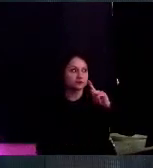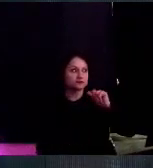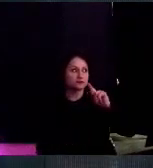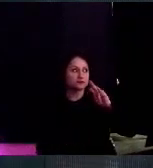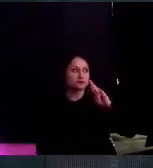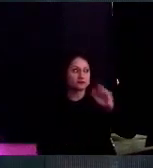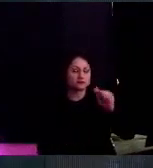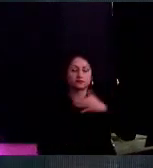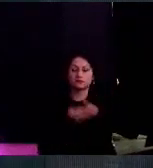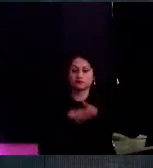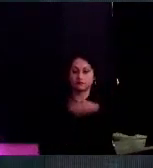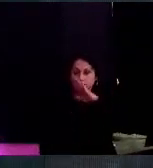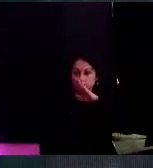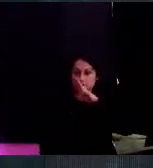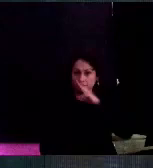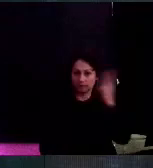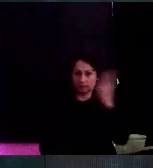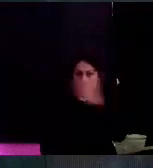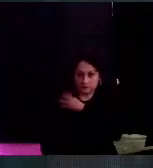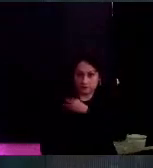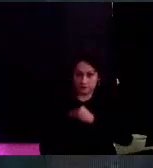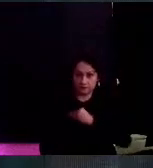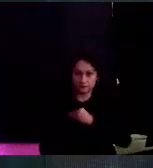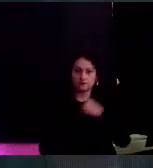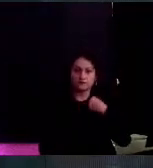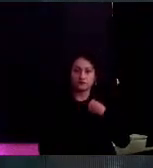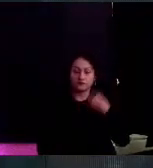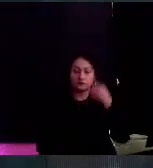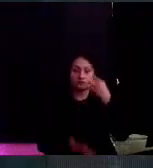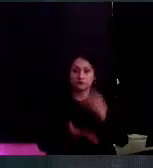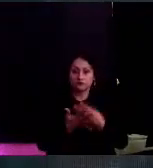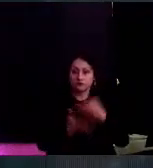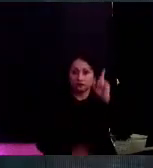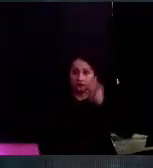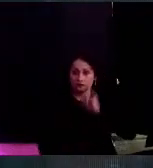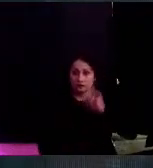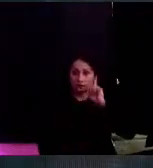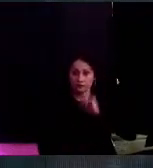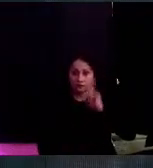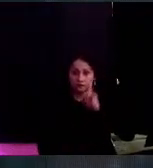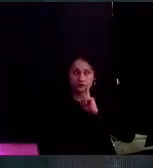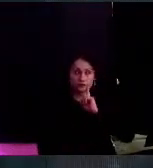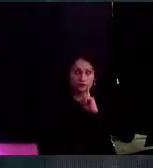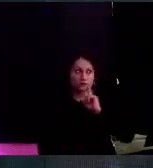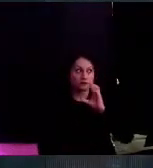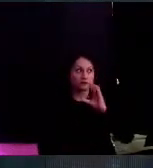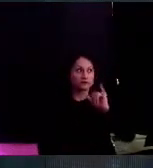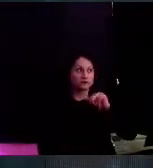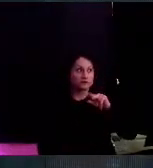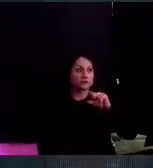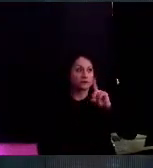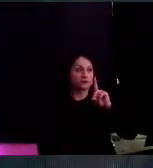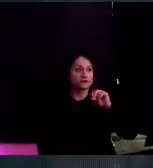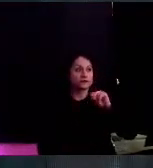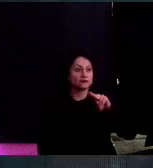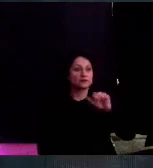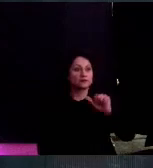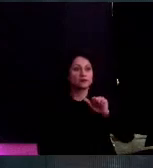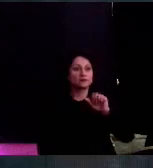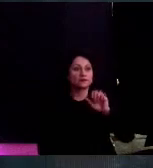la mayor y única hija, mujer, la doctora Ciania Estefanía Figueroa